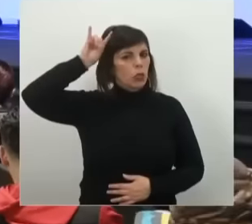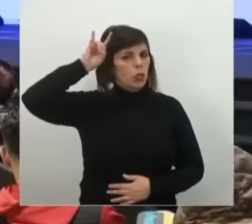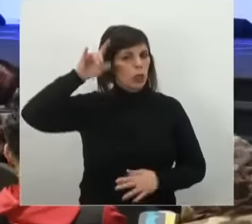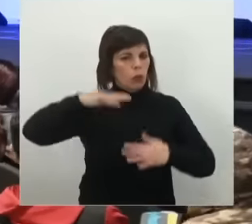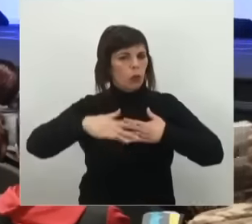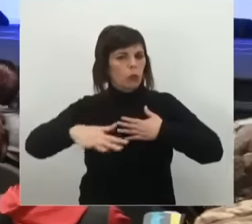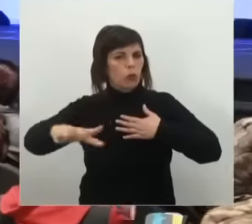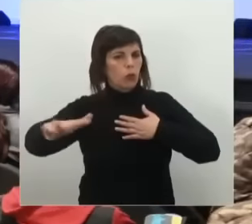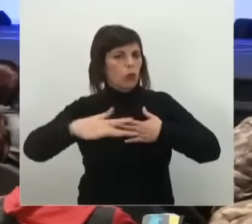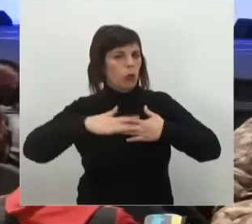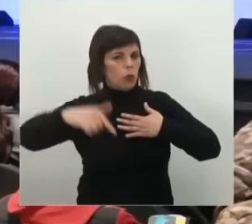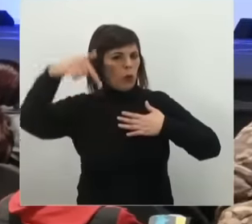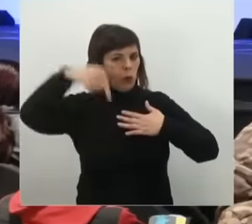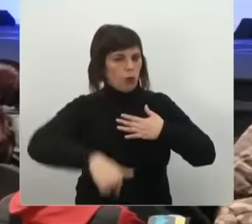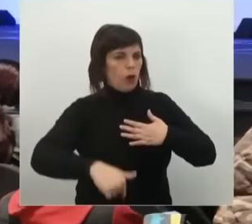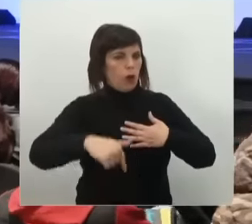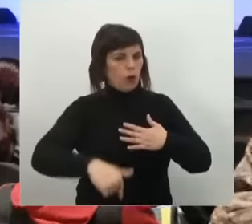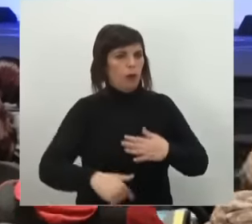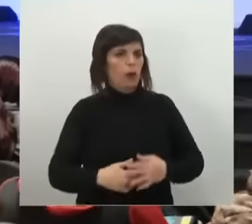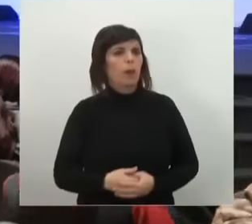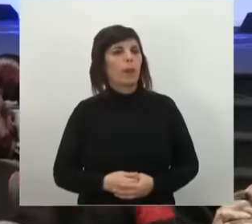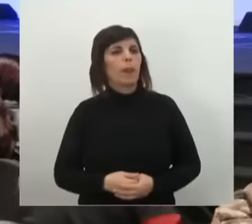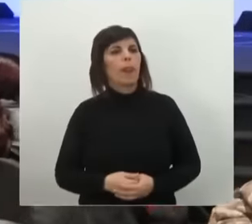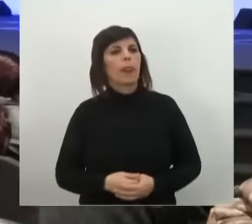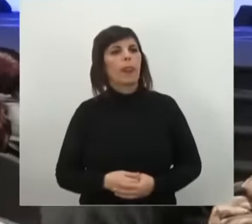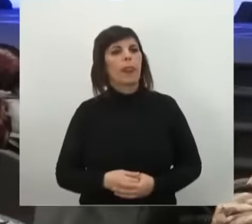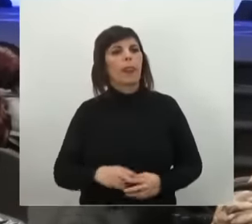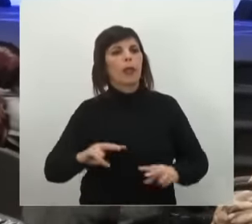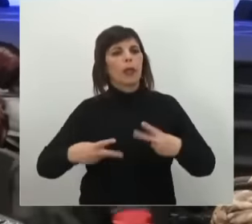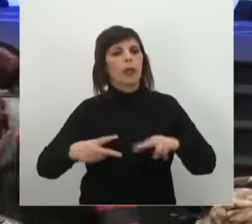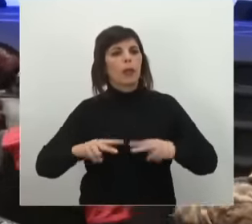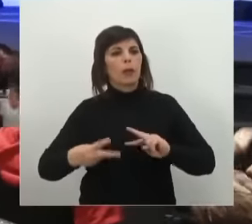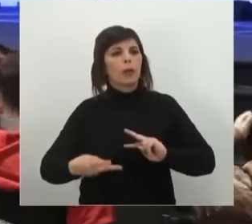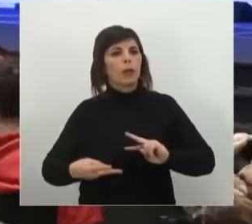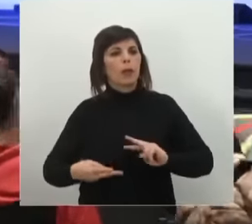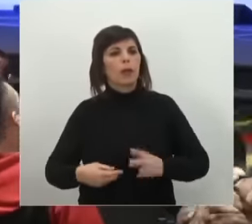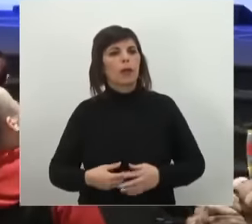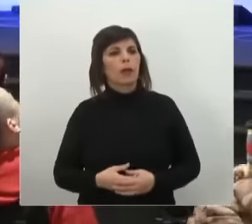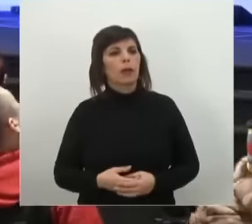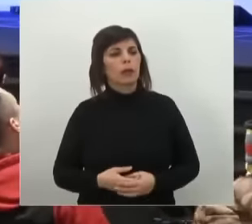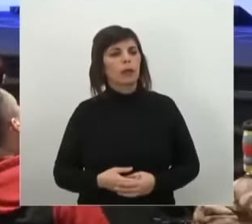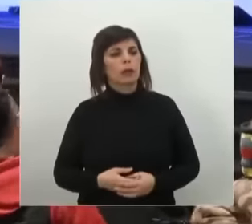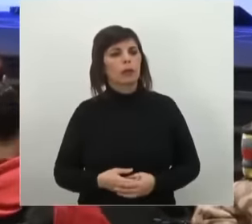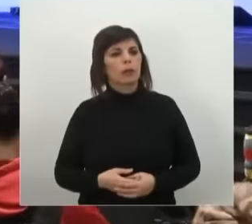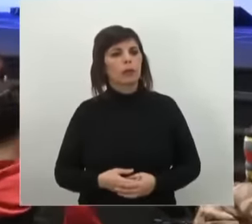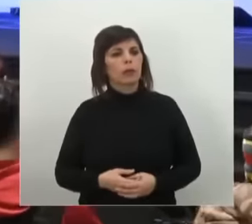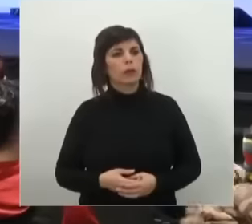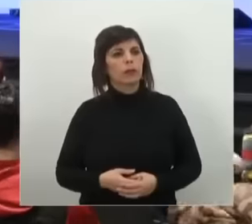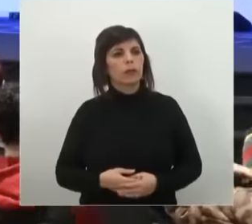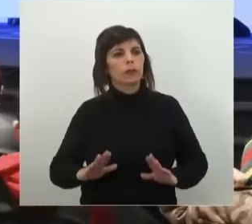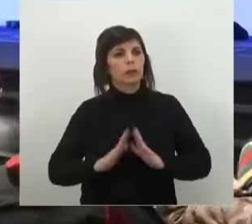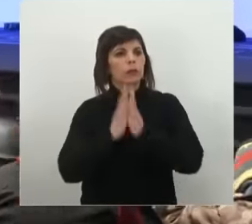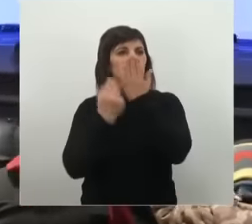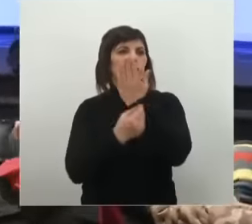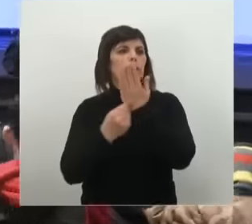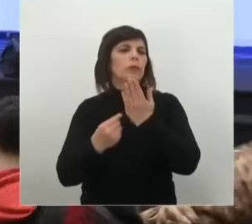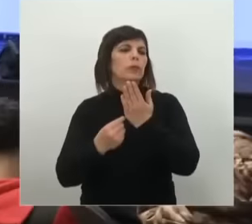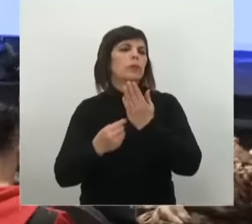tenían ese tipo de pensamiento vamos al libro de Marcos rapidito capítulo cuatro